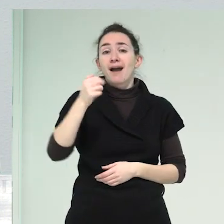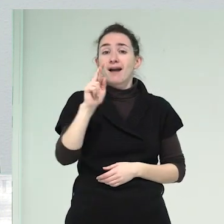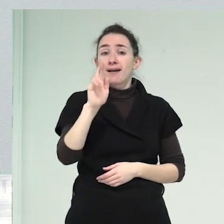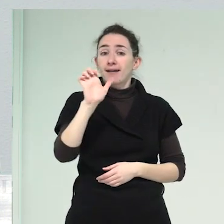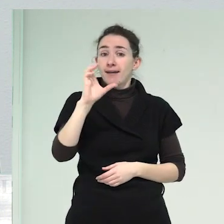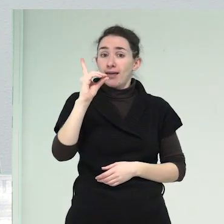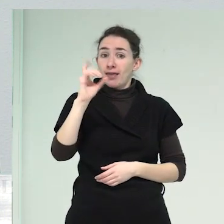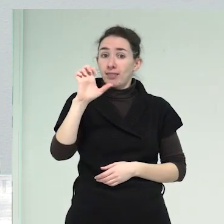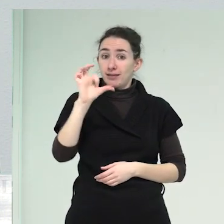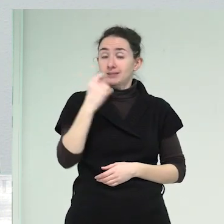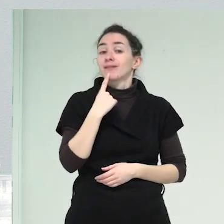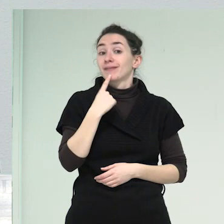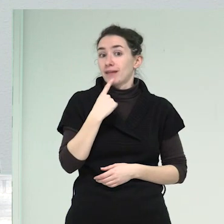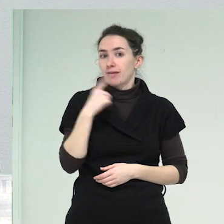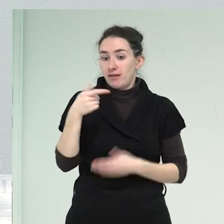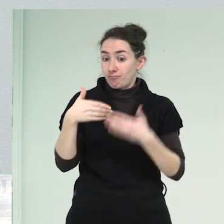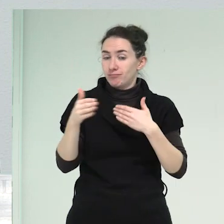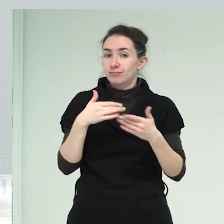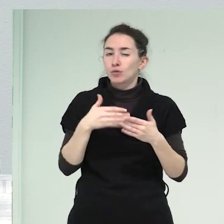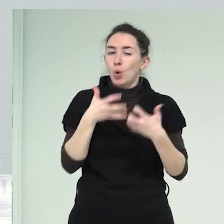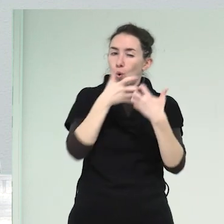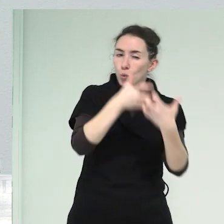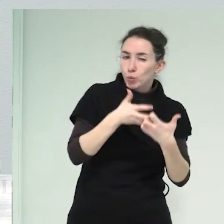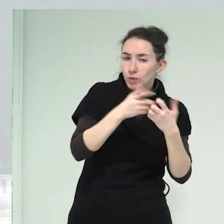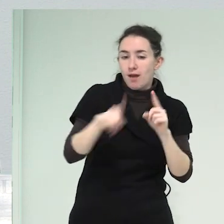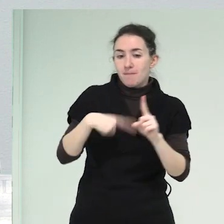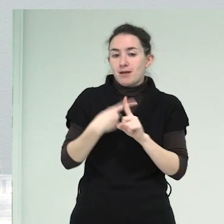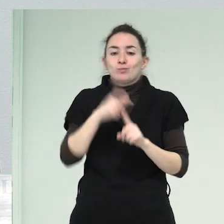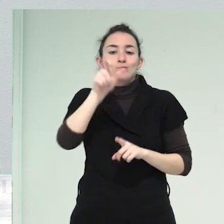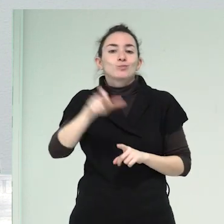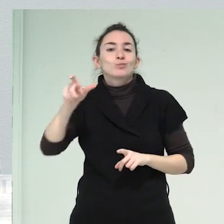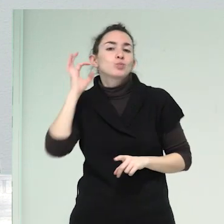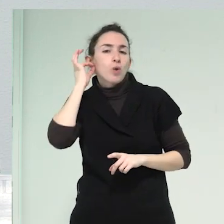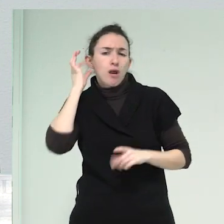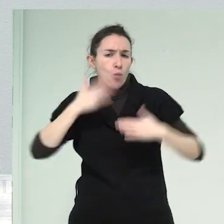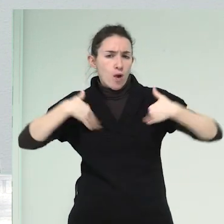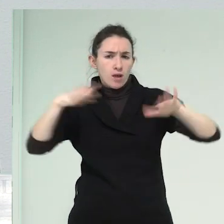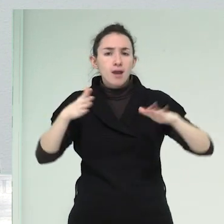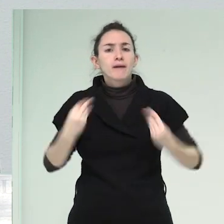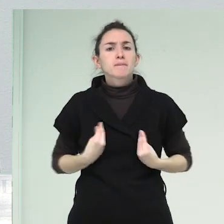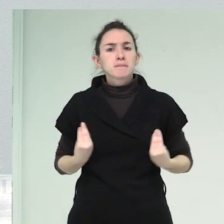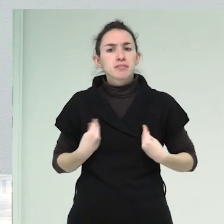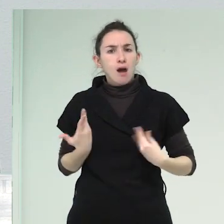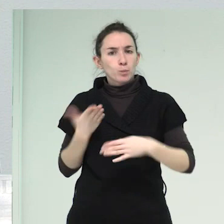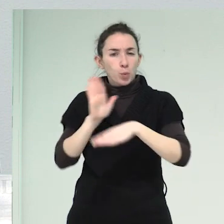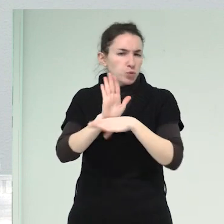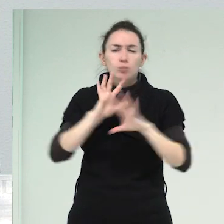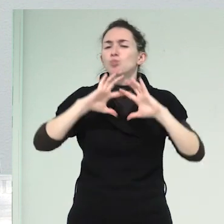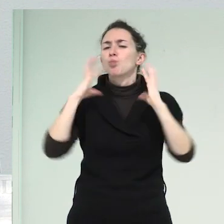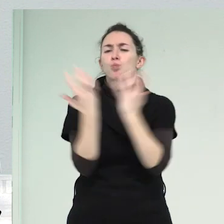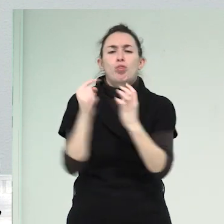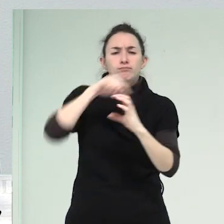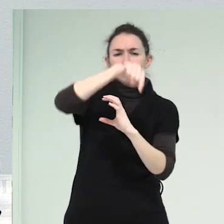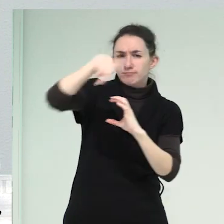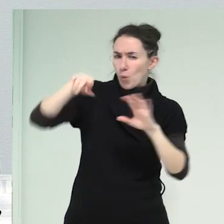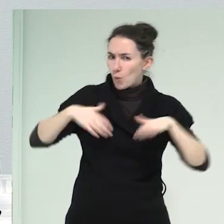recuerda que la lucha y la propuesta política de vida de cualquier mujer en cualquier lugar del mundo, en cualquier etapa de la